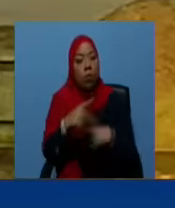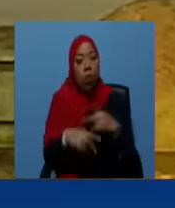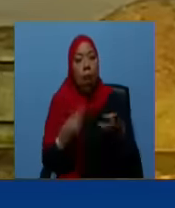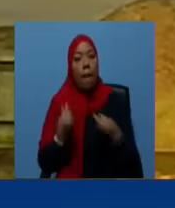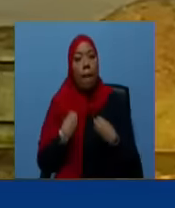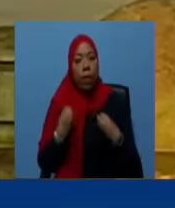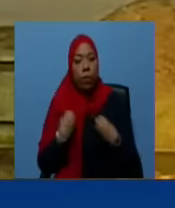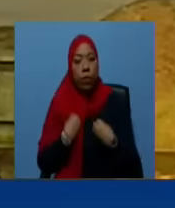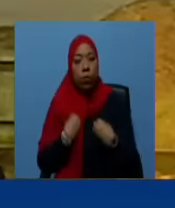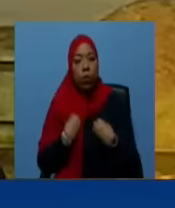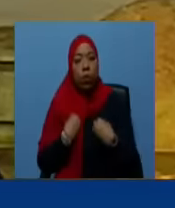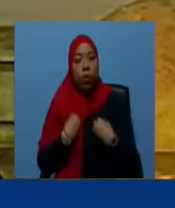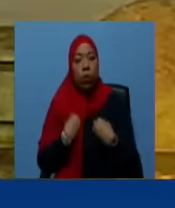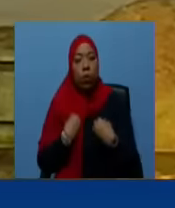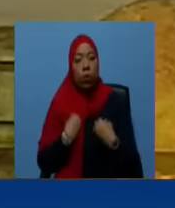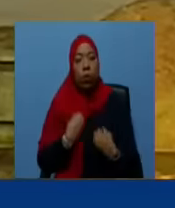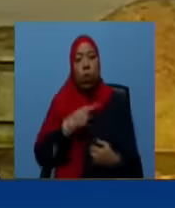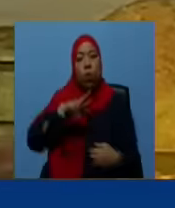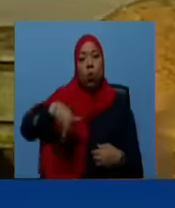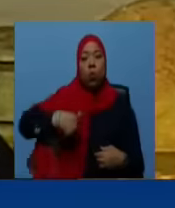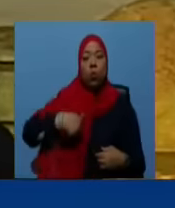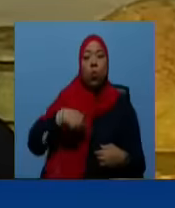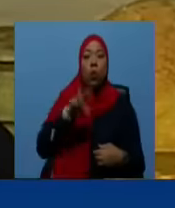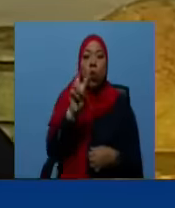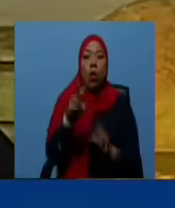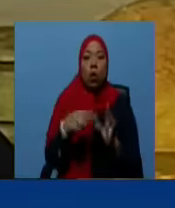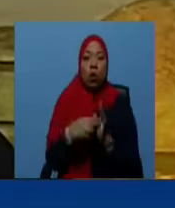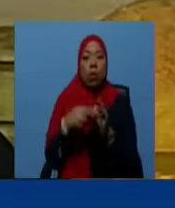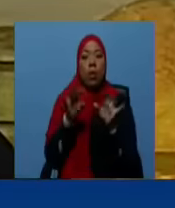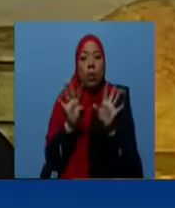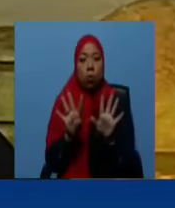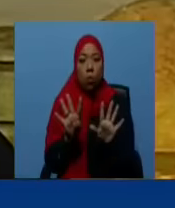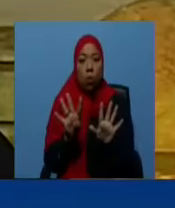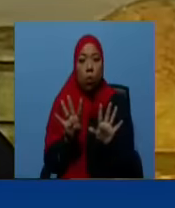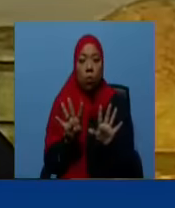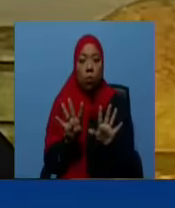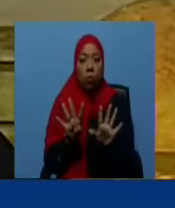vivido. Y les digo, nosotros en el 2019...